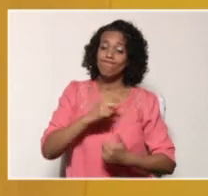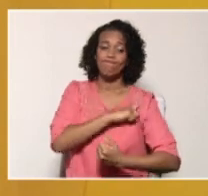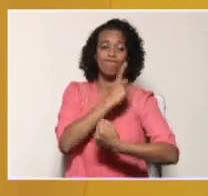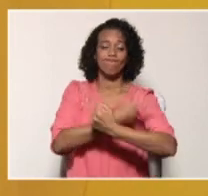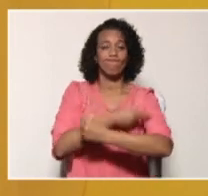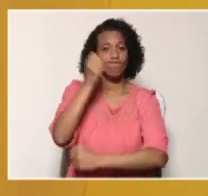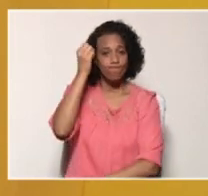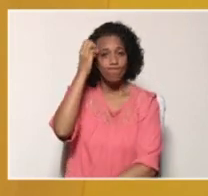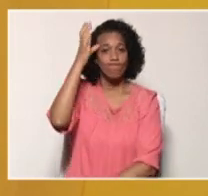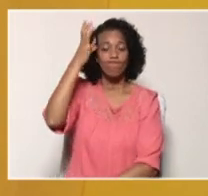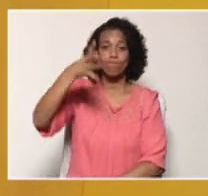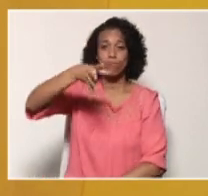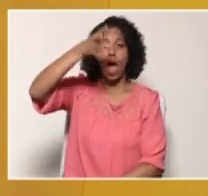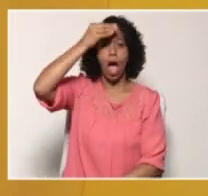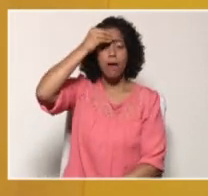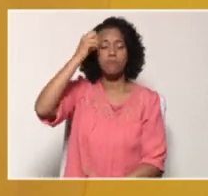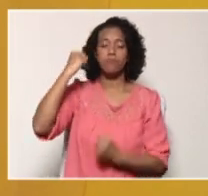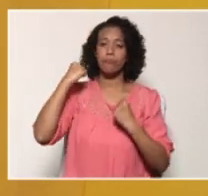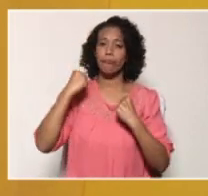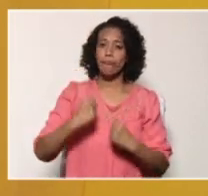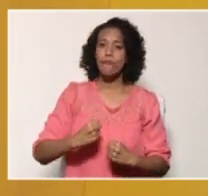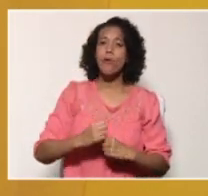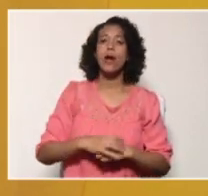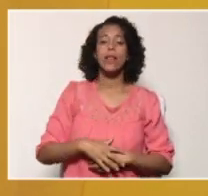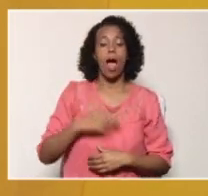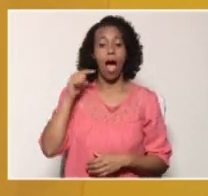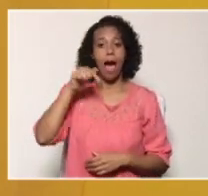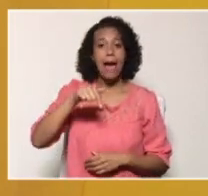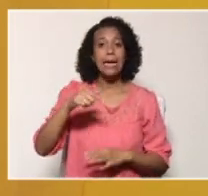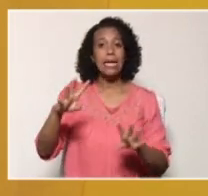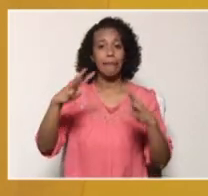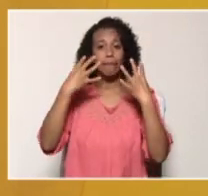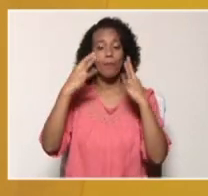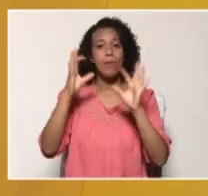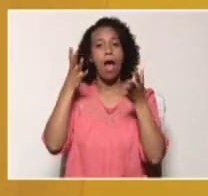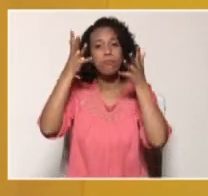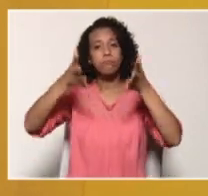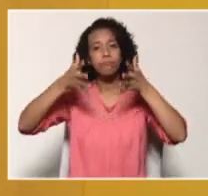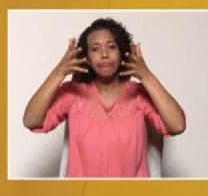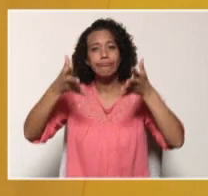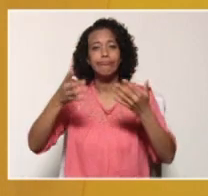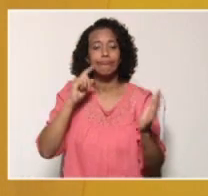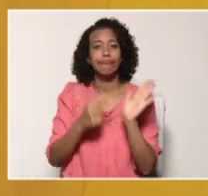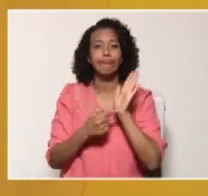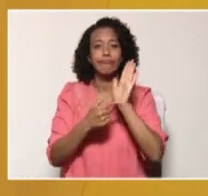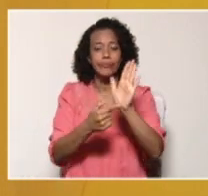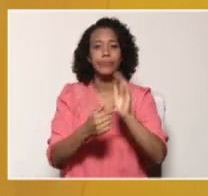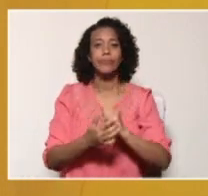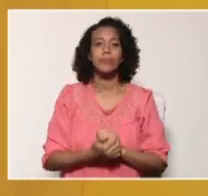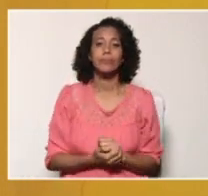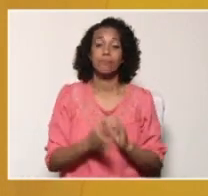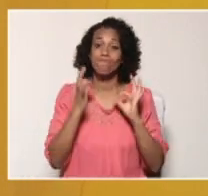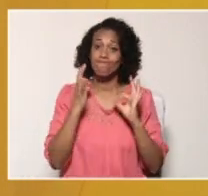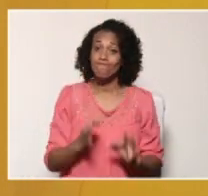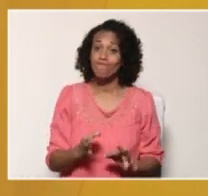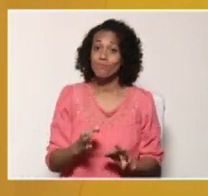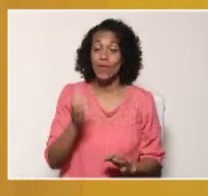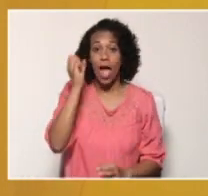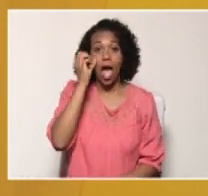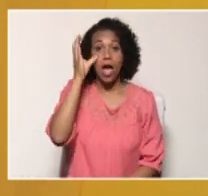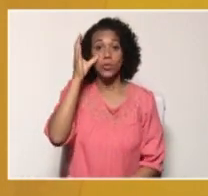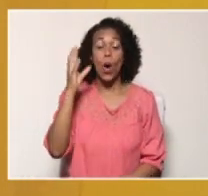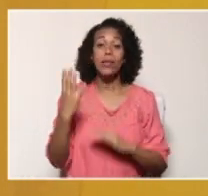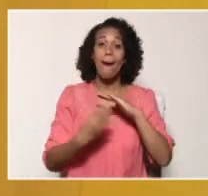tengan todas las posibilidades de adquirir los conocimientos que acá en cada familia en la escuela les garantizamos. Por eso, en el nivel